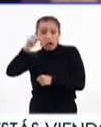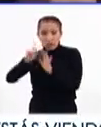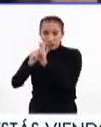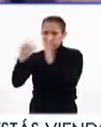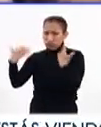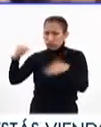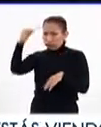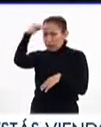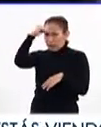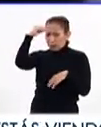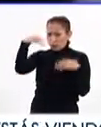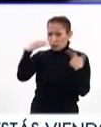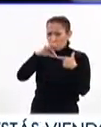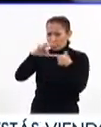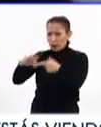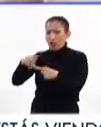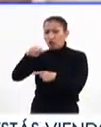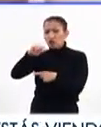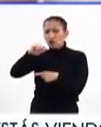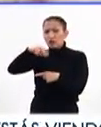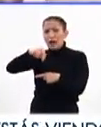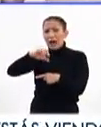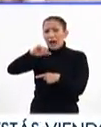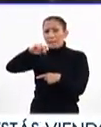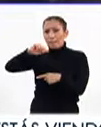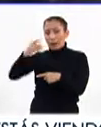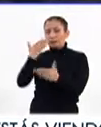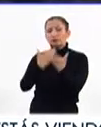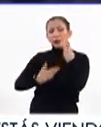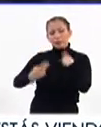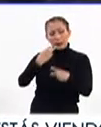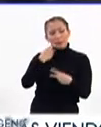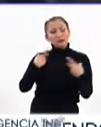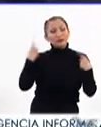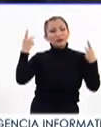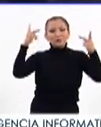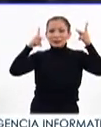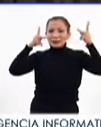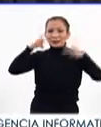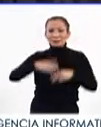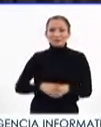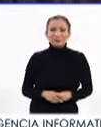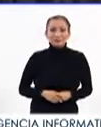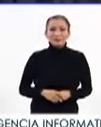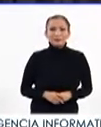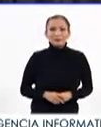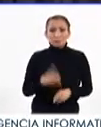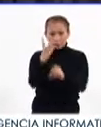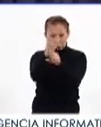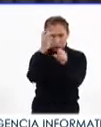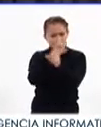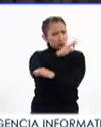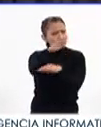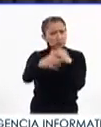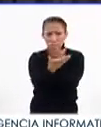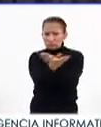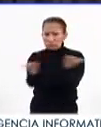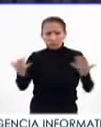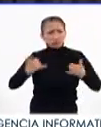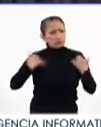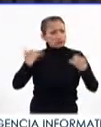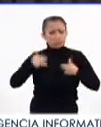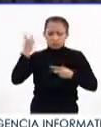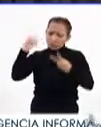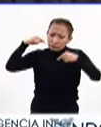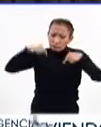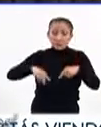símbolos de sabiduría y guía del Totonacapan, dan la bienvenida a los visitantes. Les invitamos a todos los jóvenes para